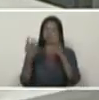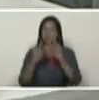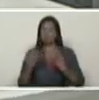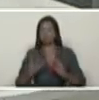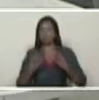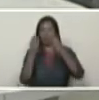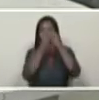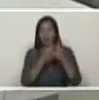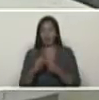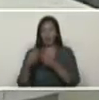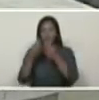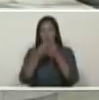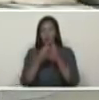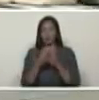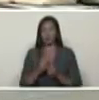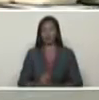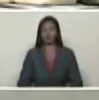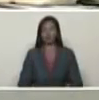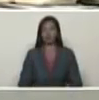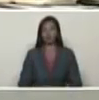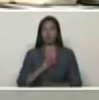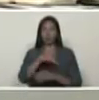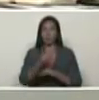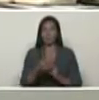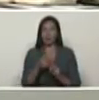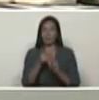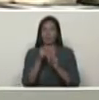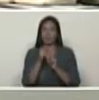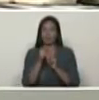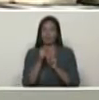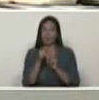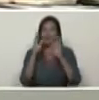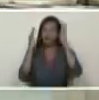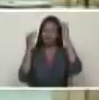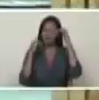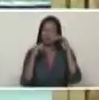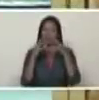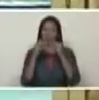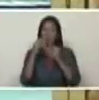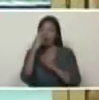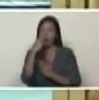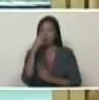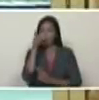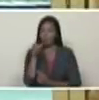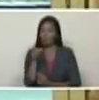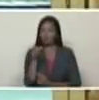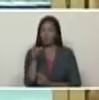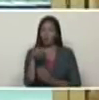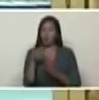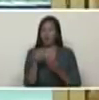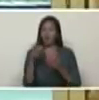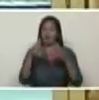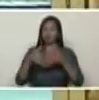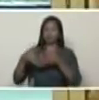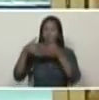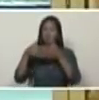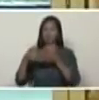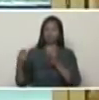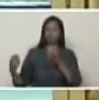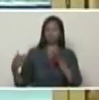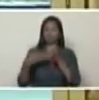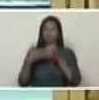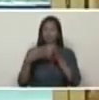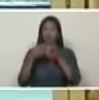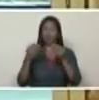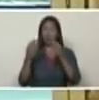económica. El plan especial para atender a las víctimas del bloqueo imperialista y